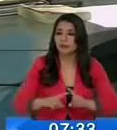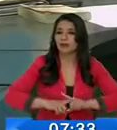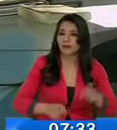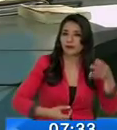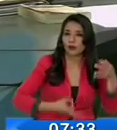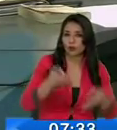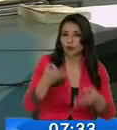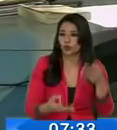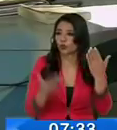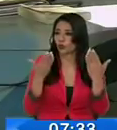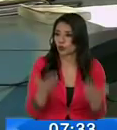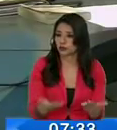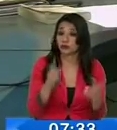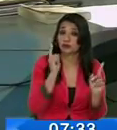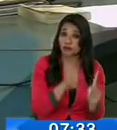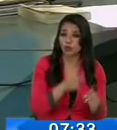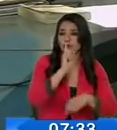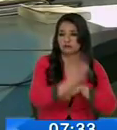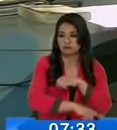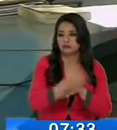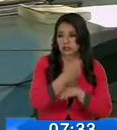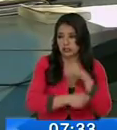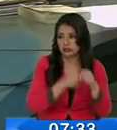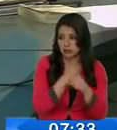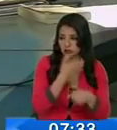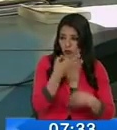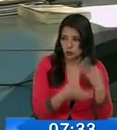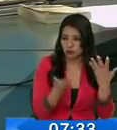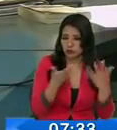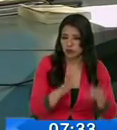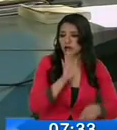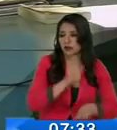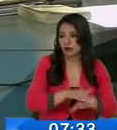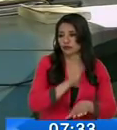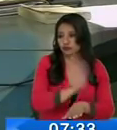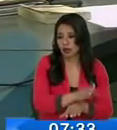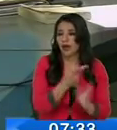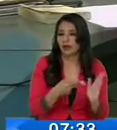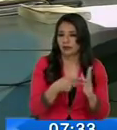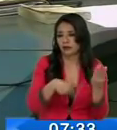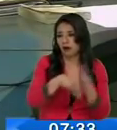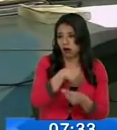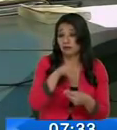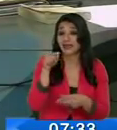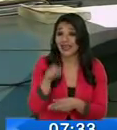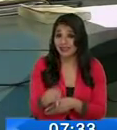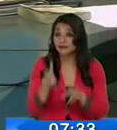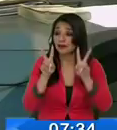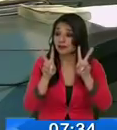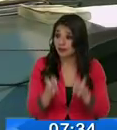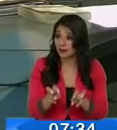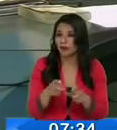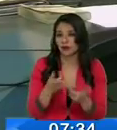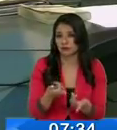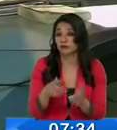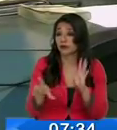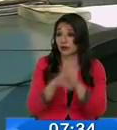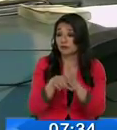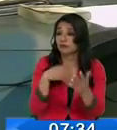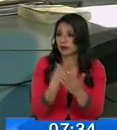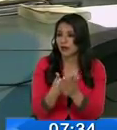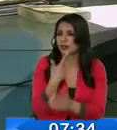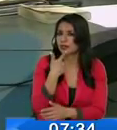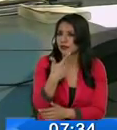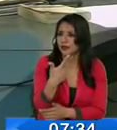diferentes. El uno, el sentenciado a 10 años por lavado de activos. Y este otro caso, de acuerdo al COIP,